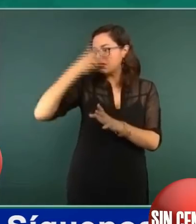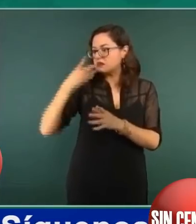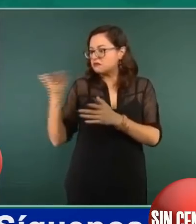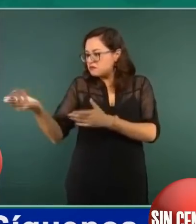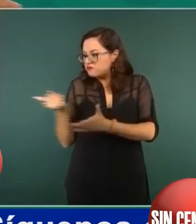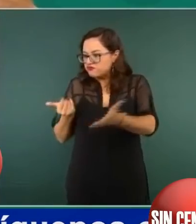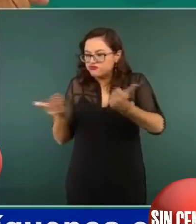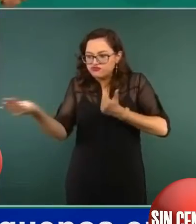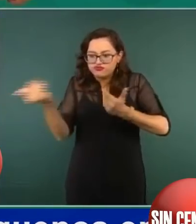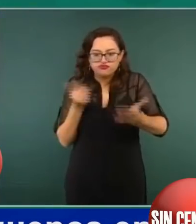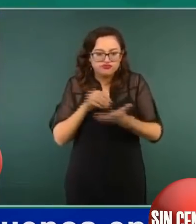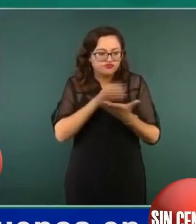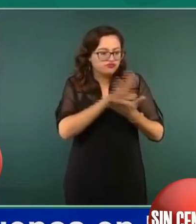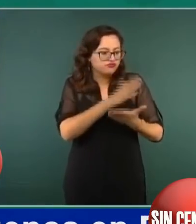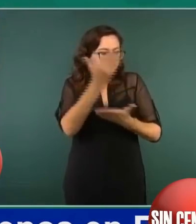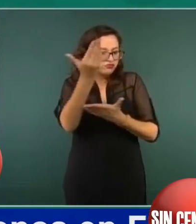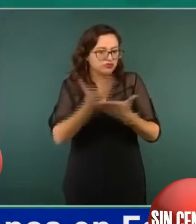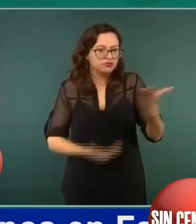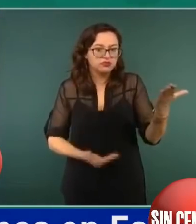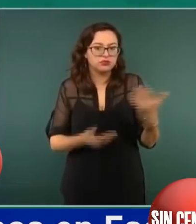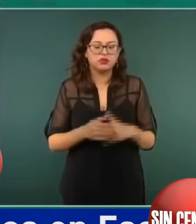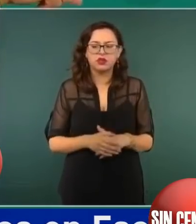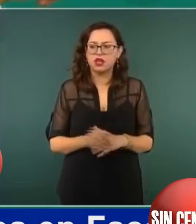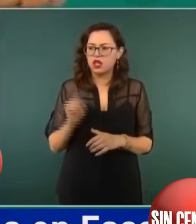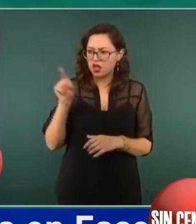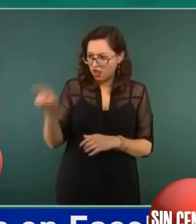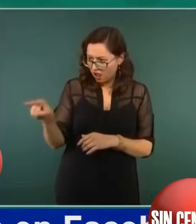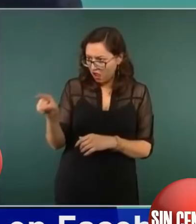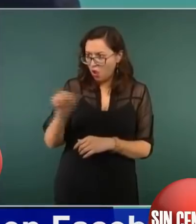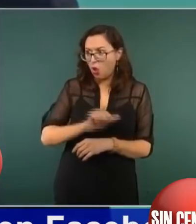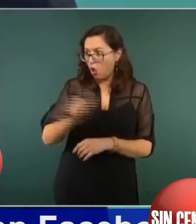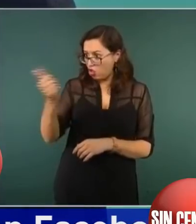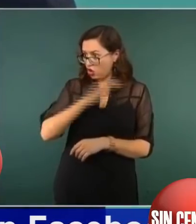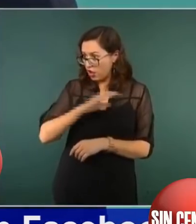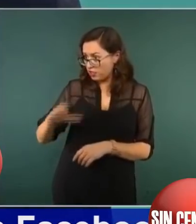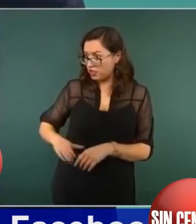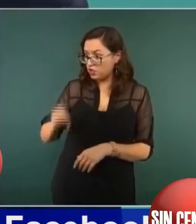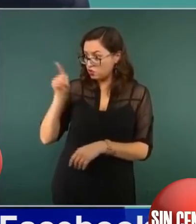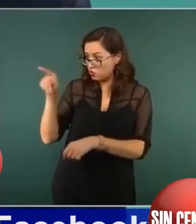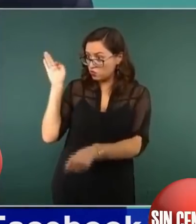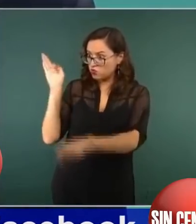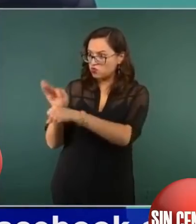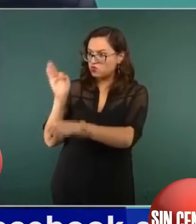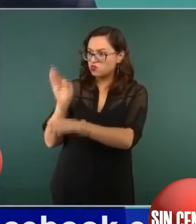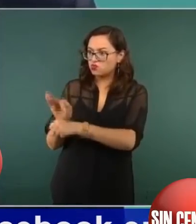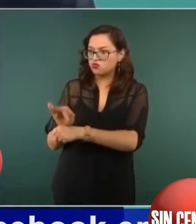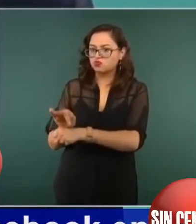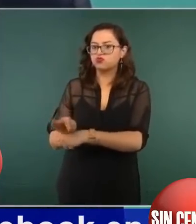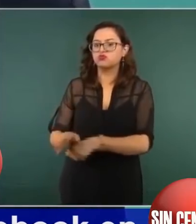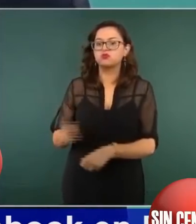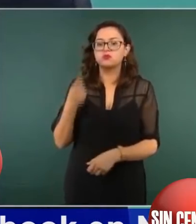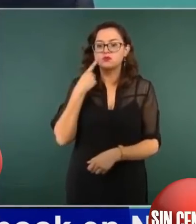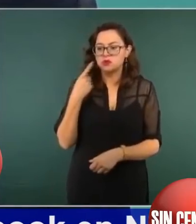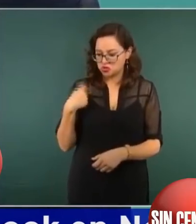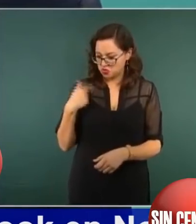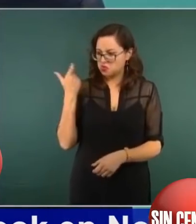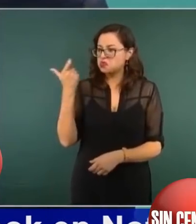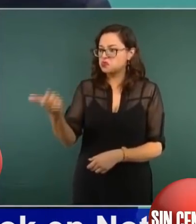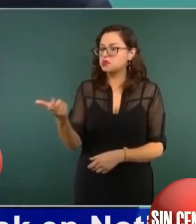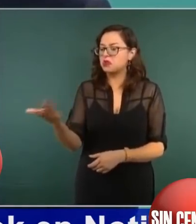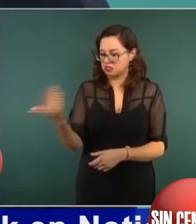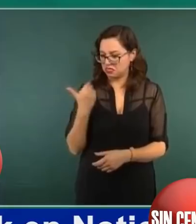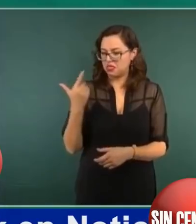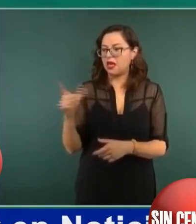Si sabían que había simpatías por un candidato, iban a atentar al ciudadano, a decirle: te doy tanto por tu